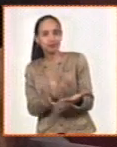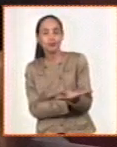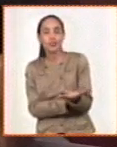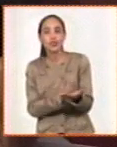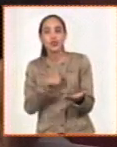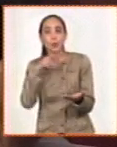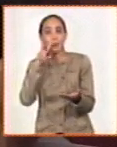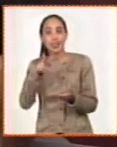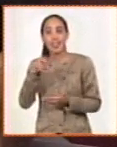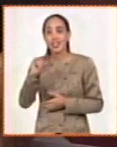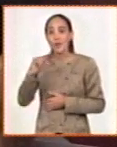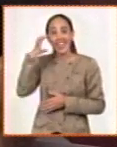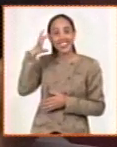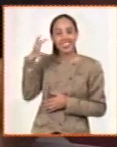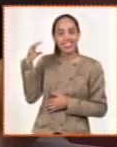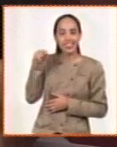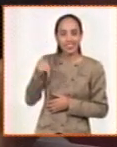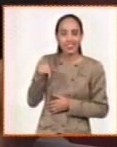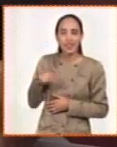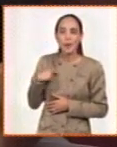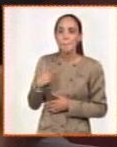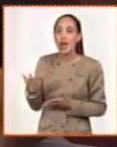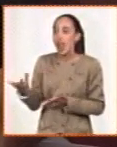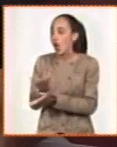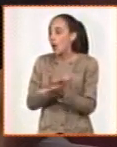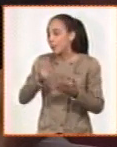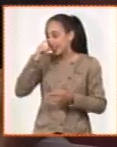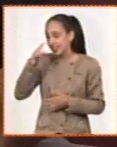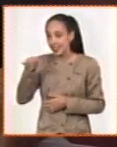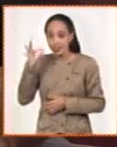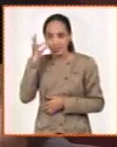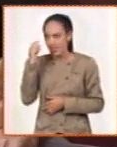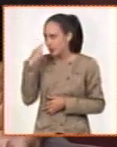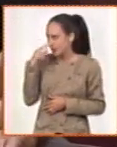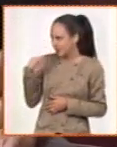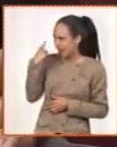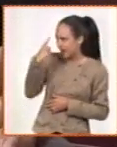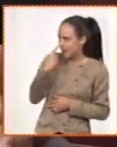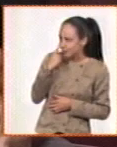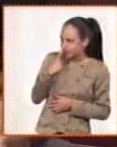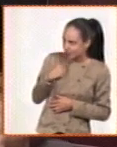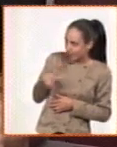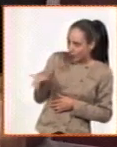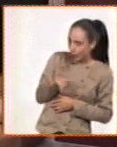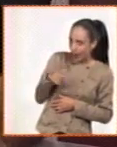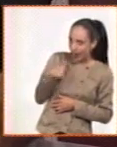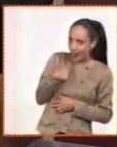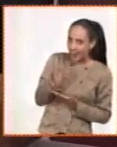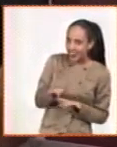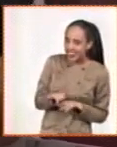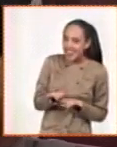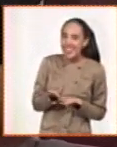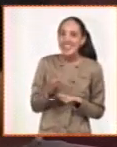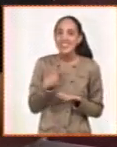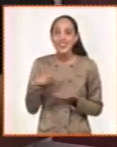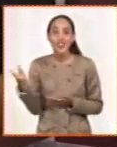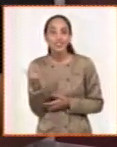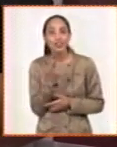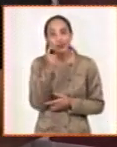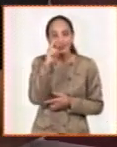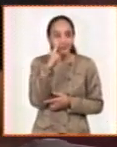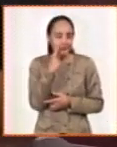intendente para compartir con ella, y ella también lloraba. Y entonces, en ese mar de lágrimas, yo le